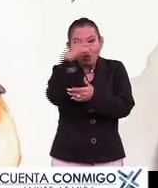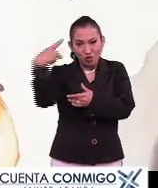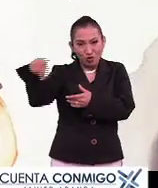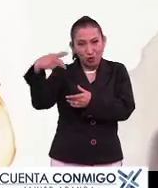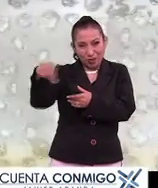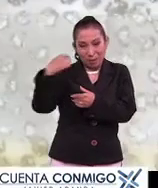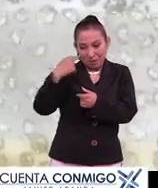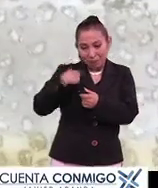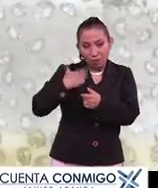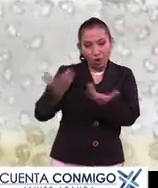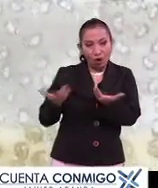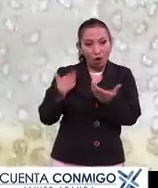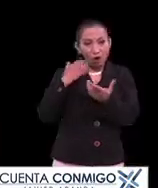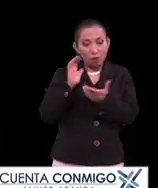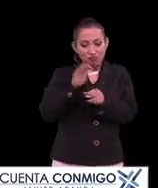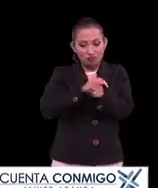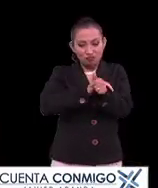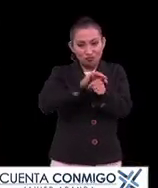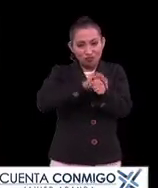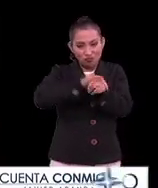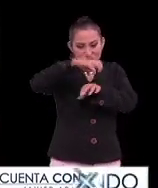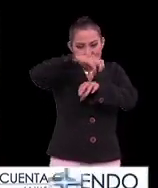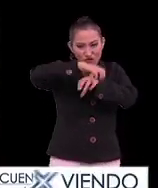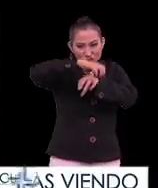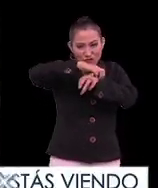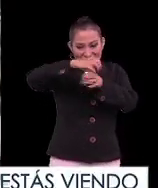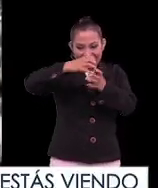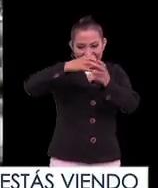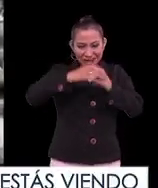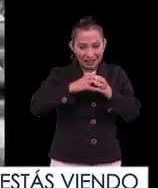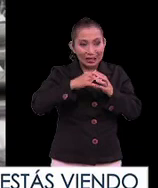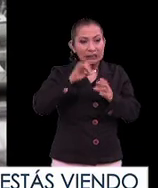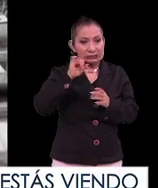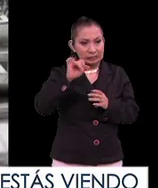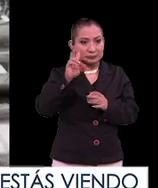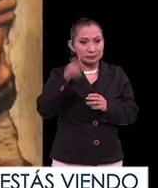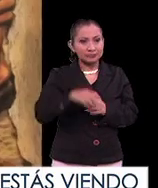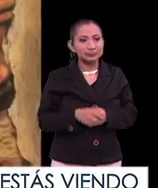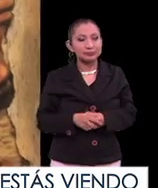fotografías con conchas de tortuga, ¿no? Efectivamente, sí.